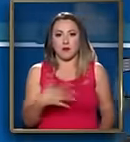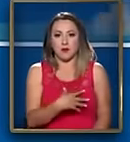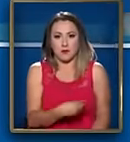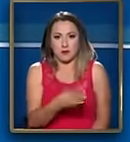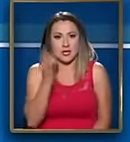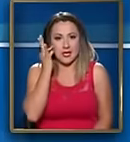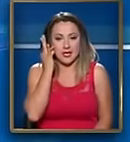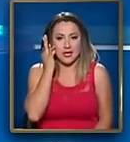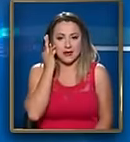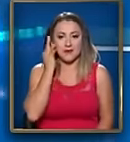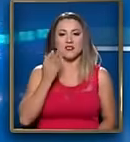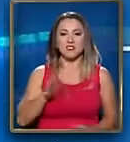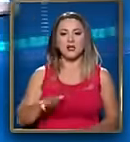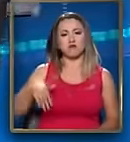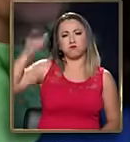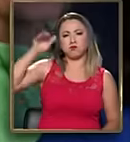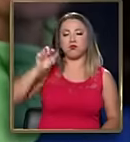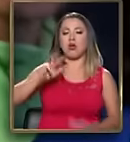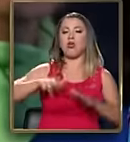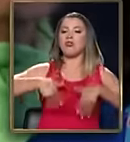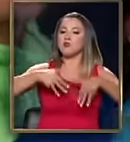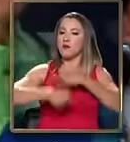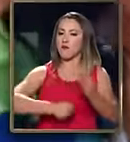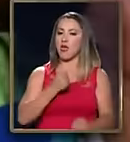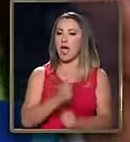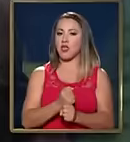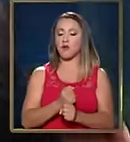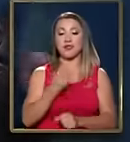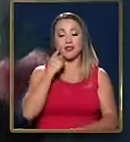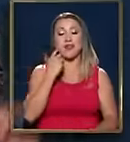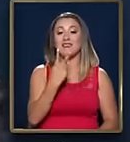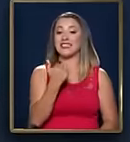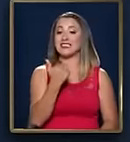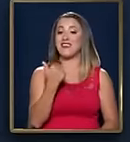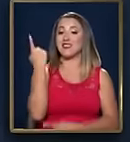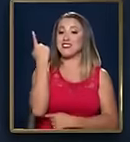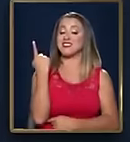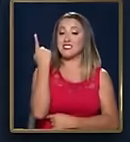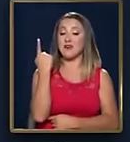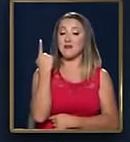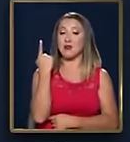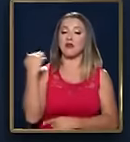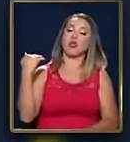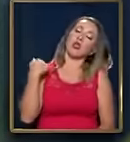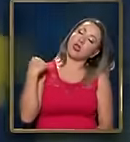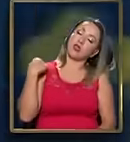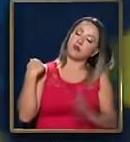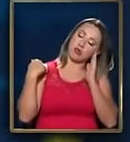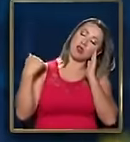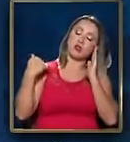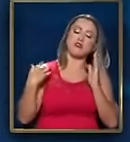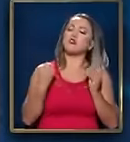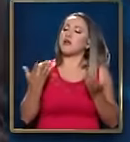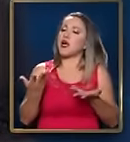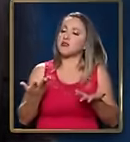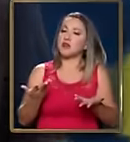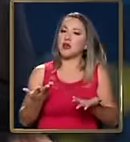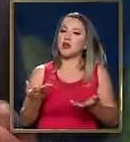Que, bueno, ya tiene 19 años. Y el día 26 de diciembre me despierta y me dice, papá, papá, ¿qué pasa,